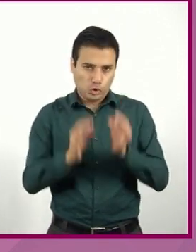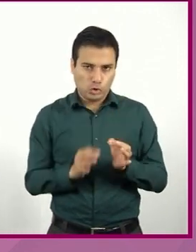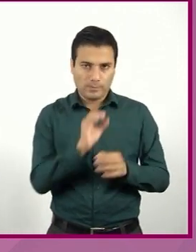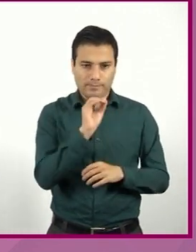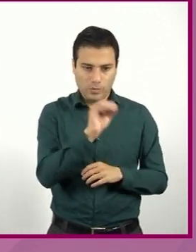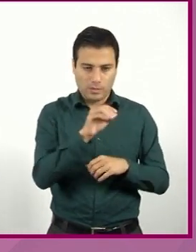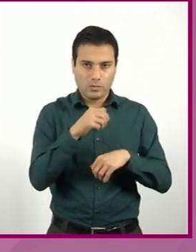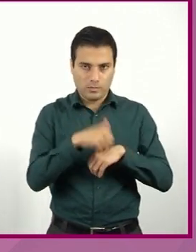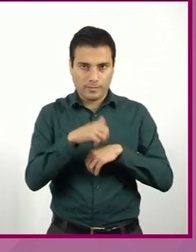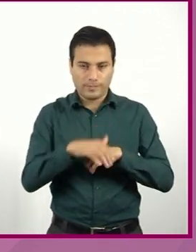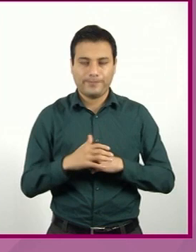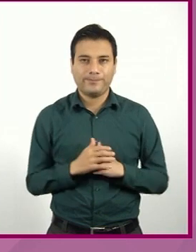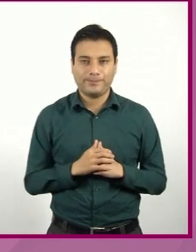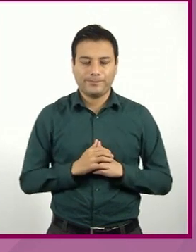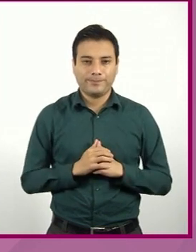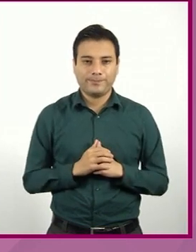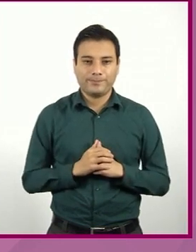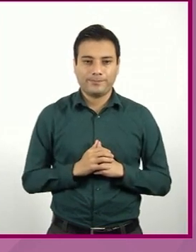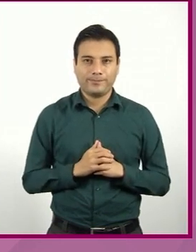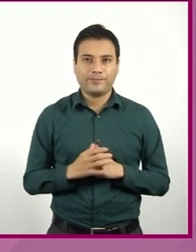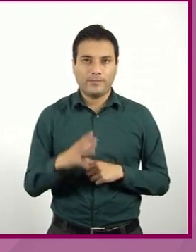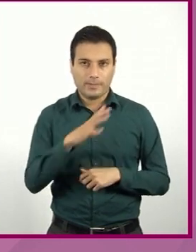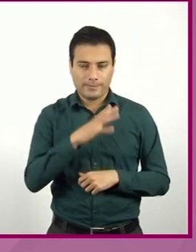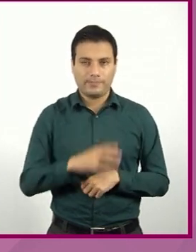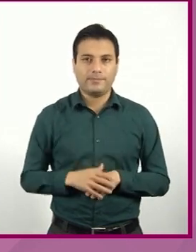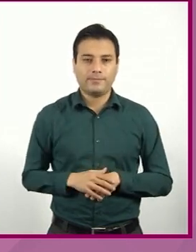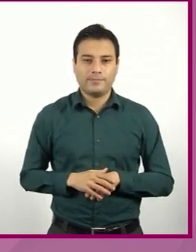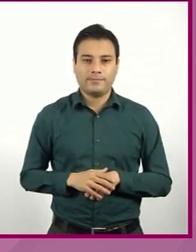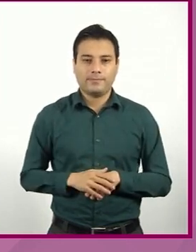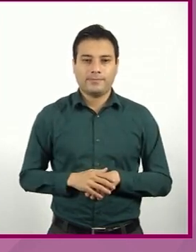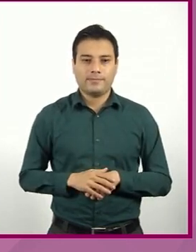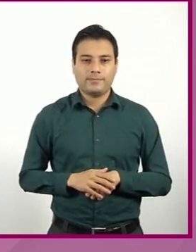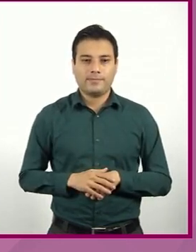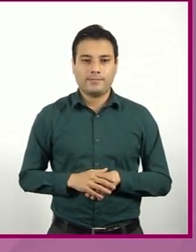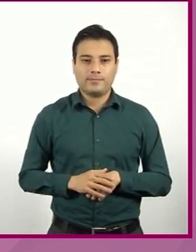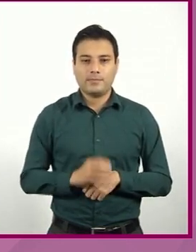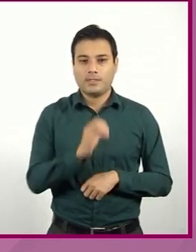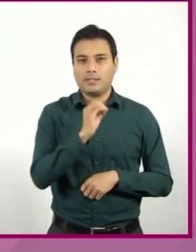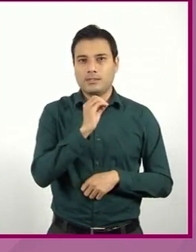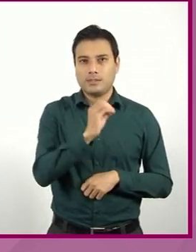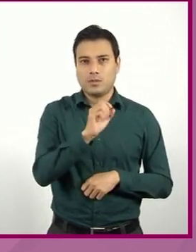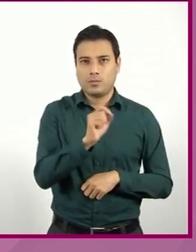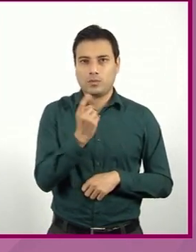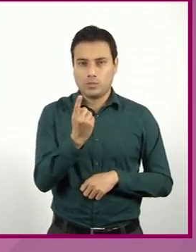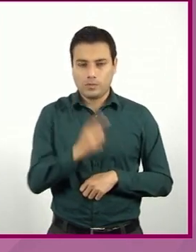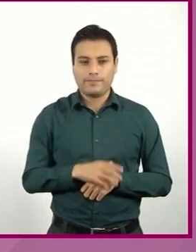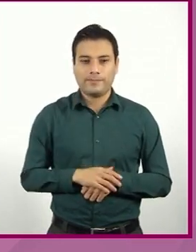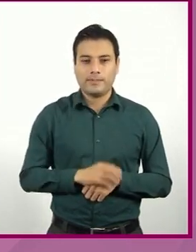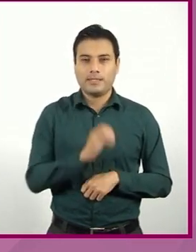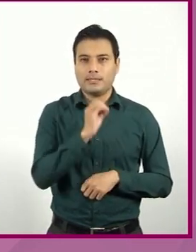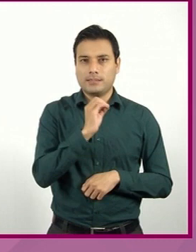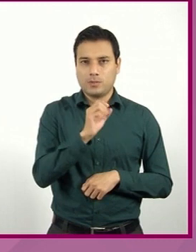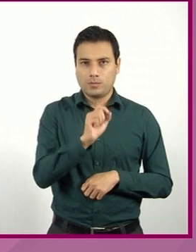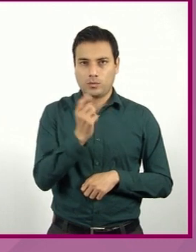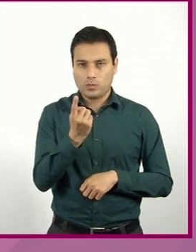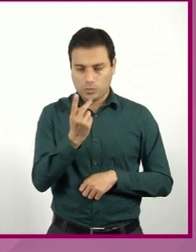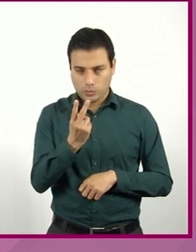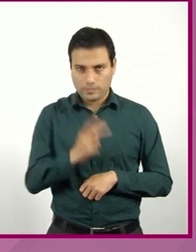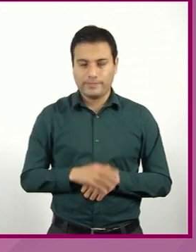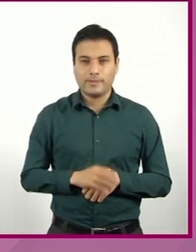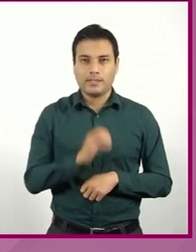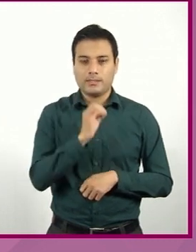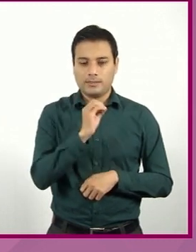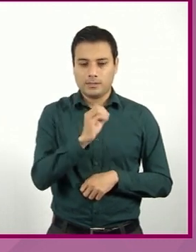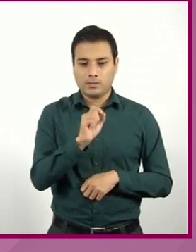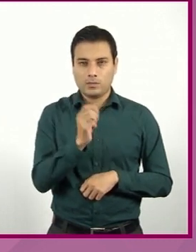a cada punto y obtenemos los números 1 décimo, 2 décimos, 3 décimos,